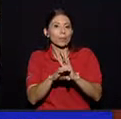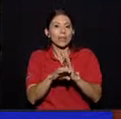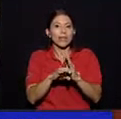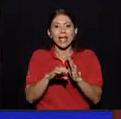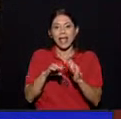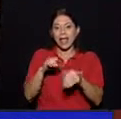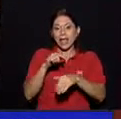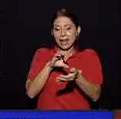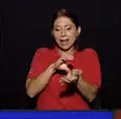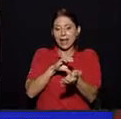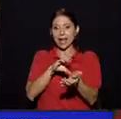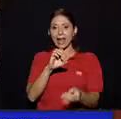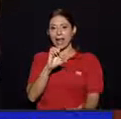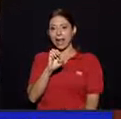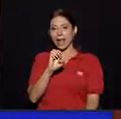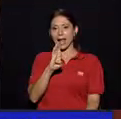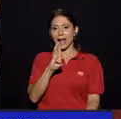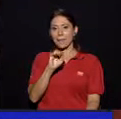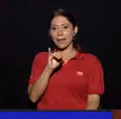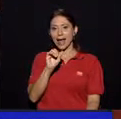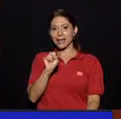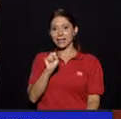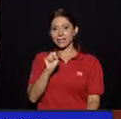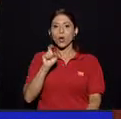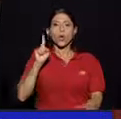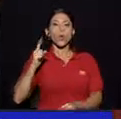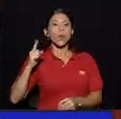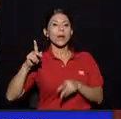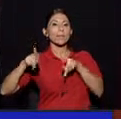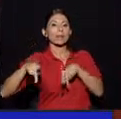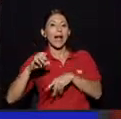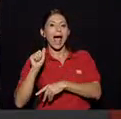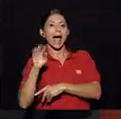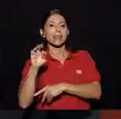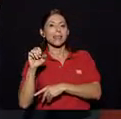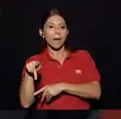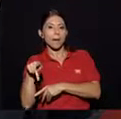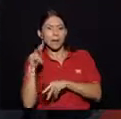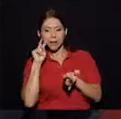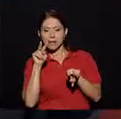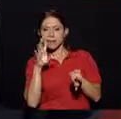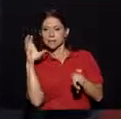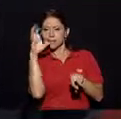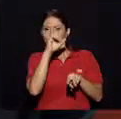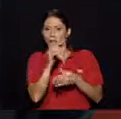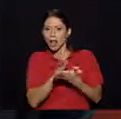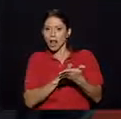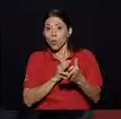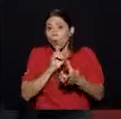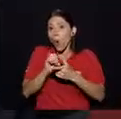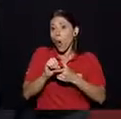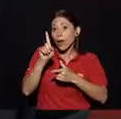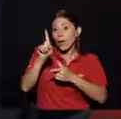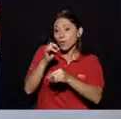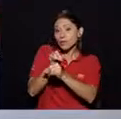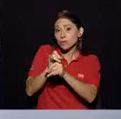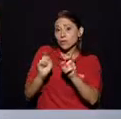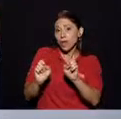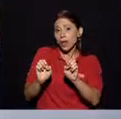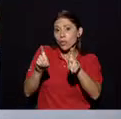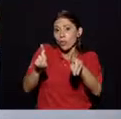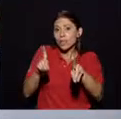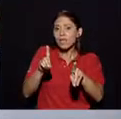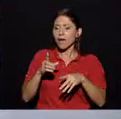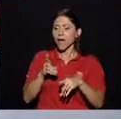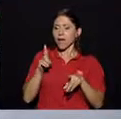ve algo, si el encargado, por ejemplo, del centro educativo, un docente, un orientador, nota